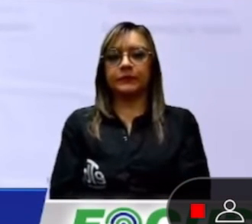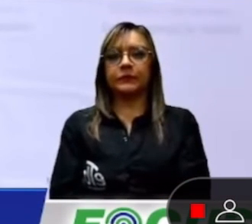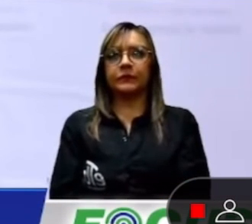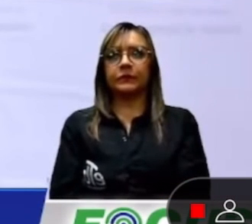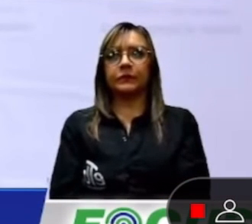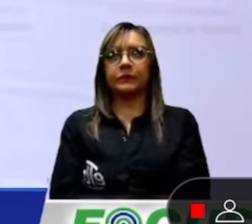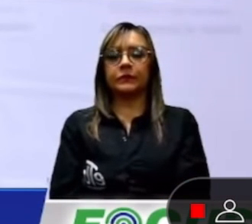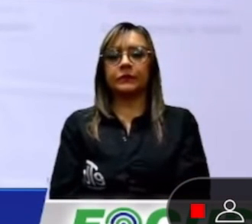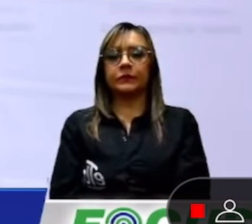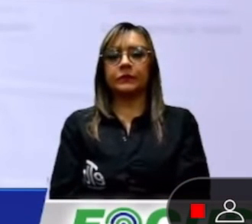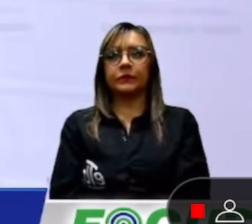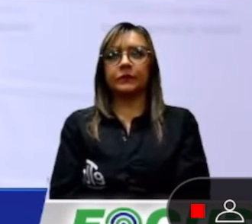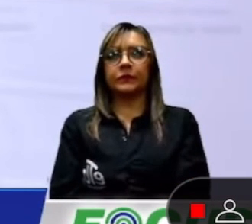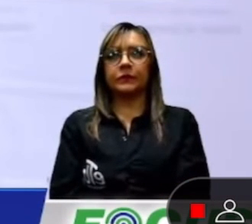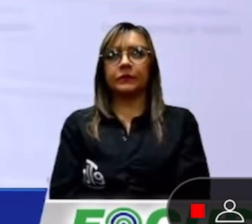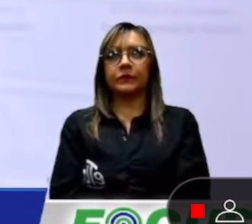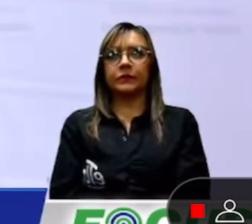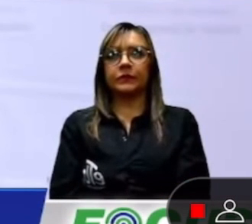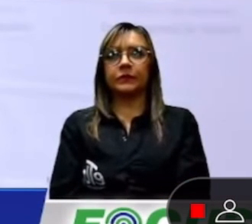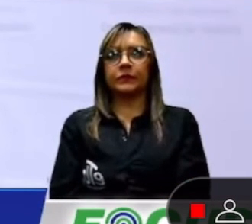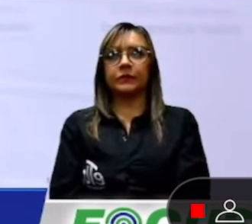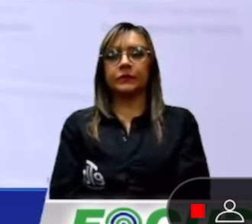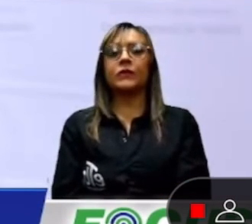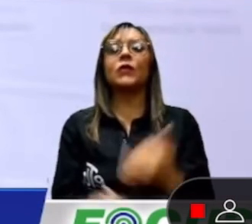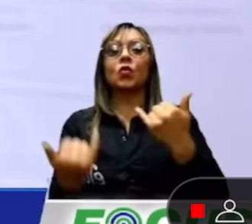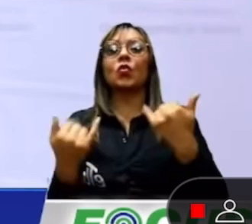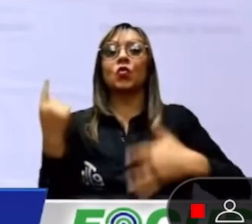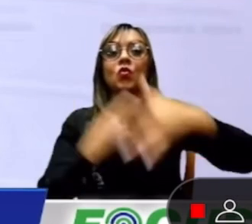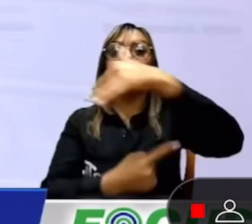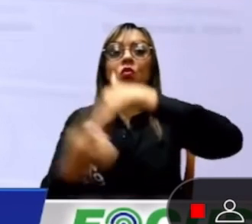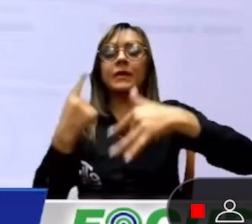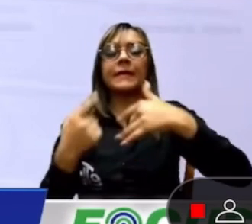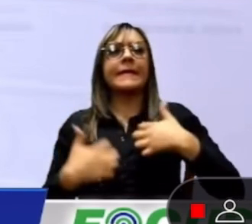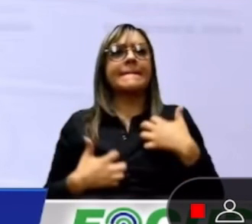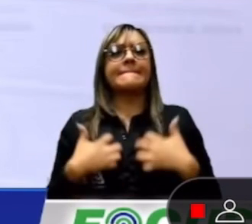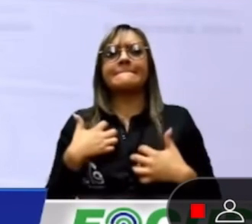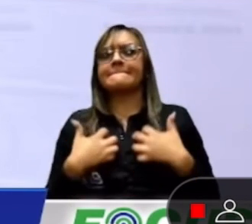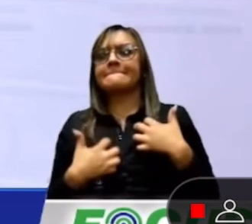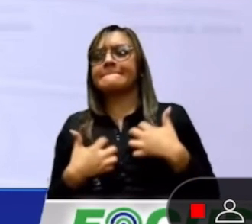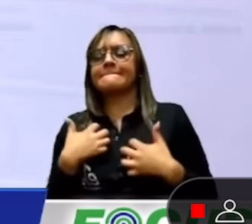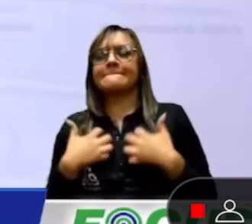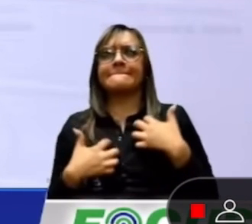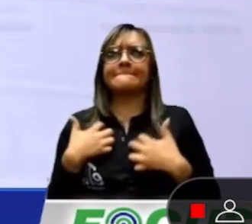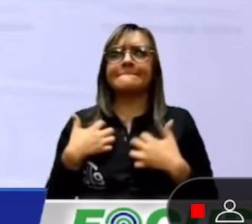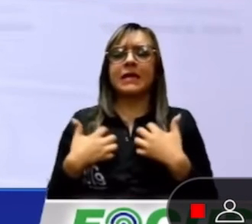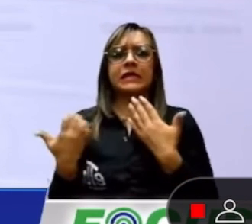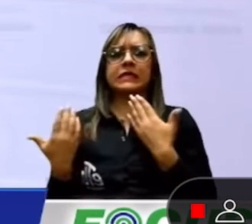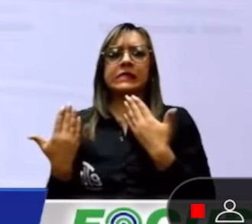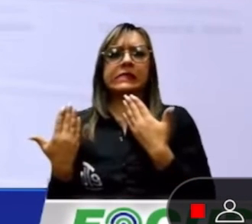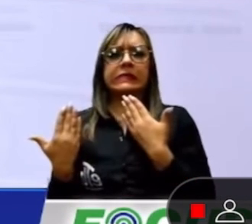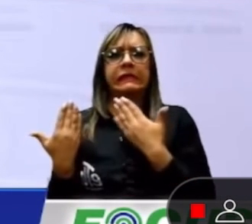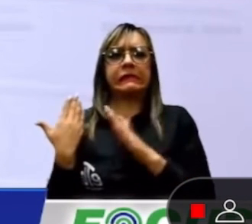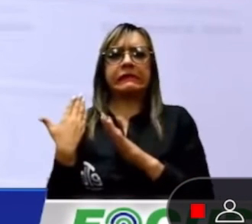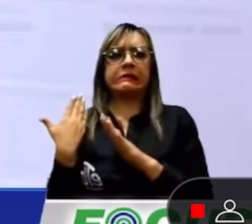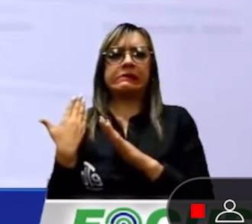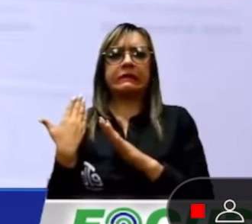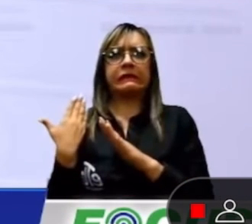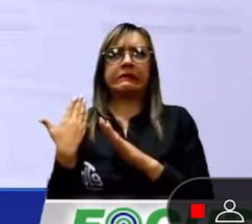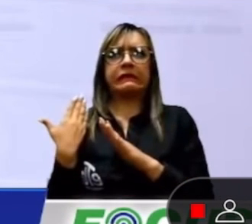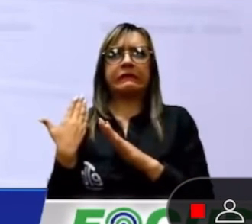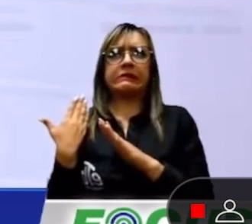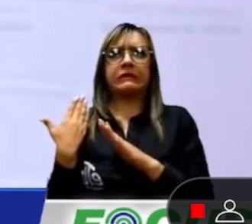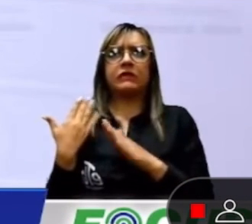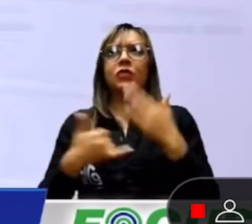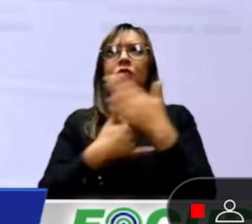hoy en este en este contexto de incertidumbre y desconfianza los ciudadanos colombianos